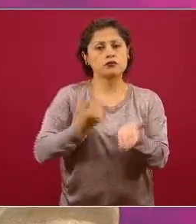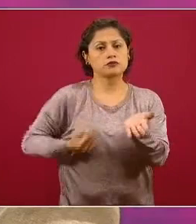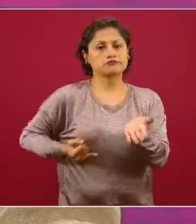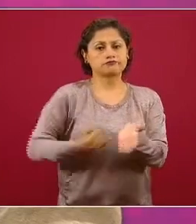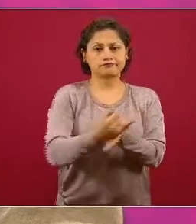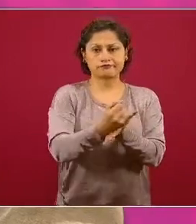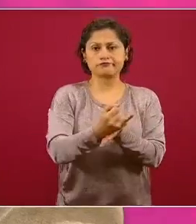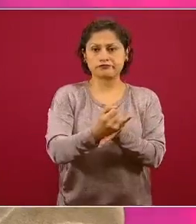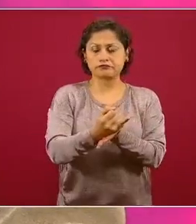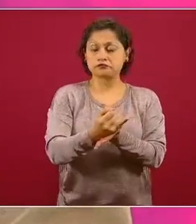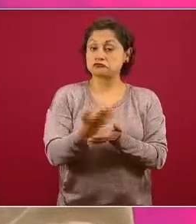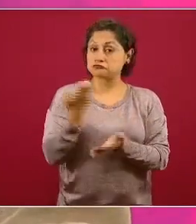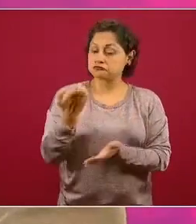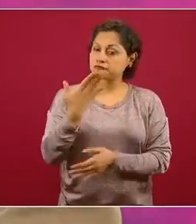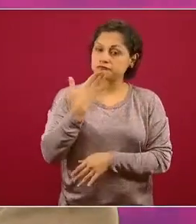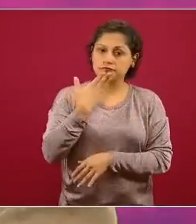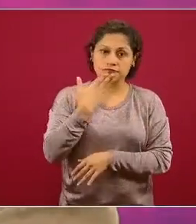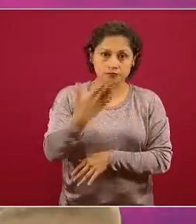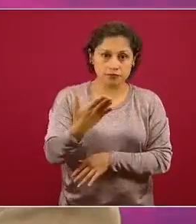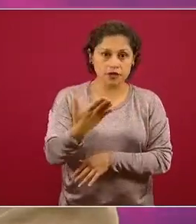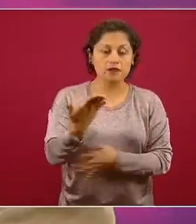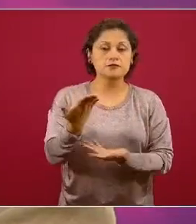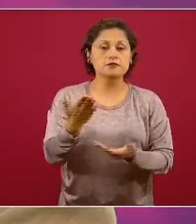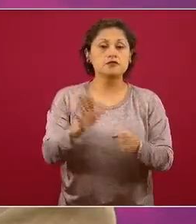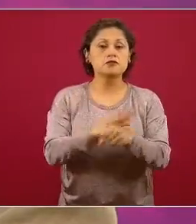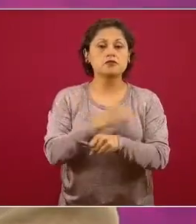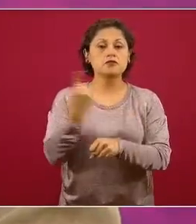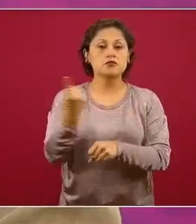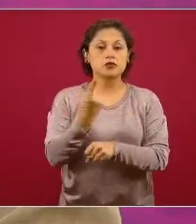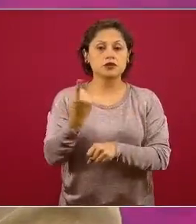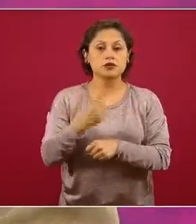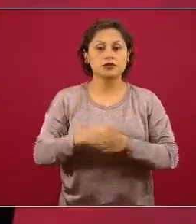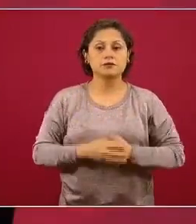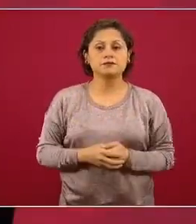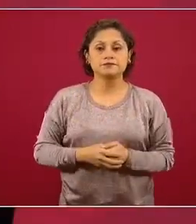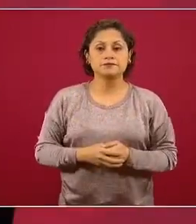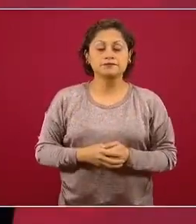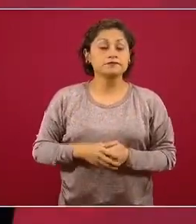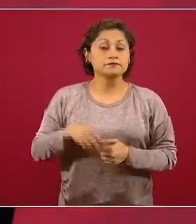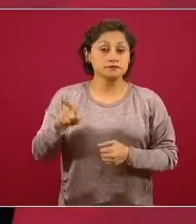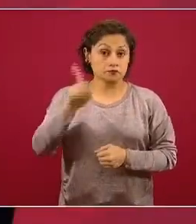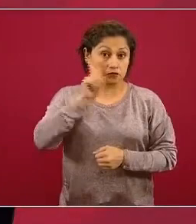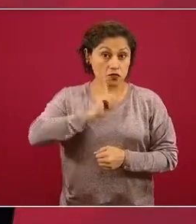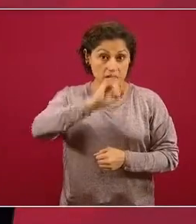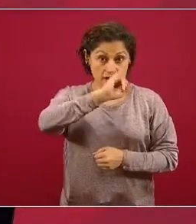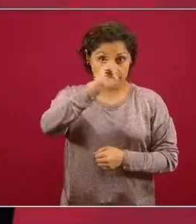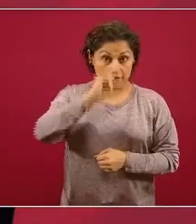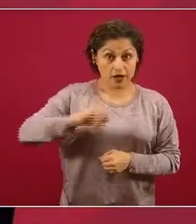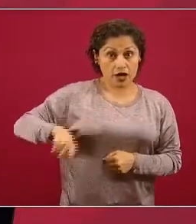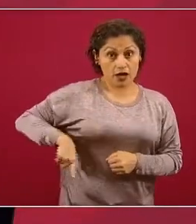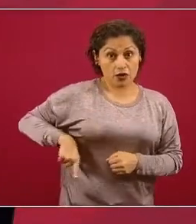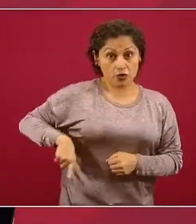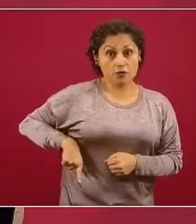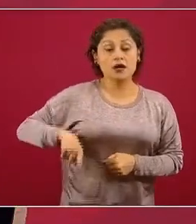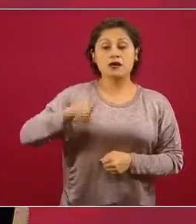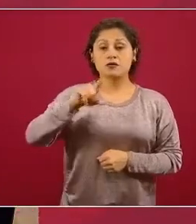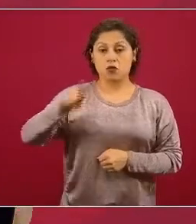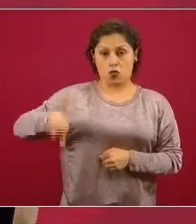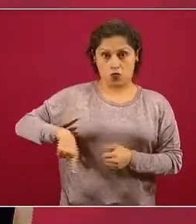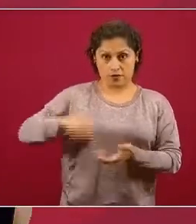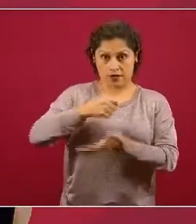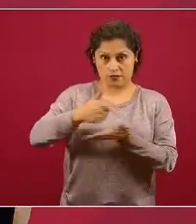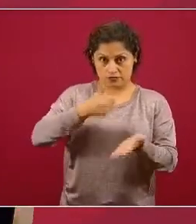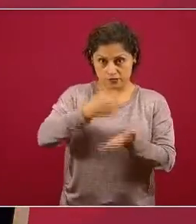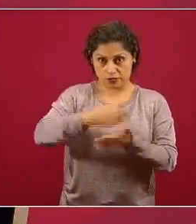muy oportunas, donde se apreció por parte de la jefa de gobierno, de parte del gobierno de la Ciudad de México,